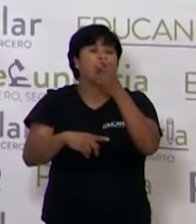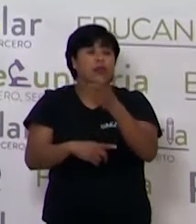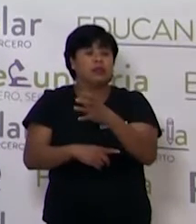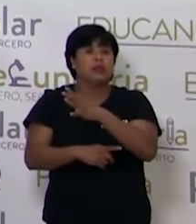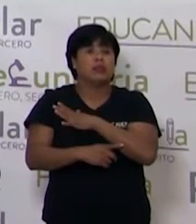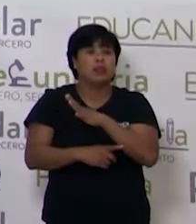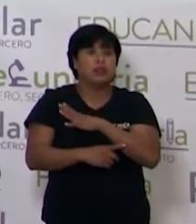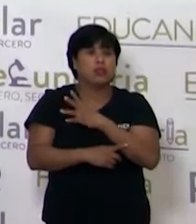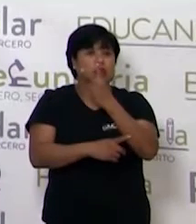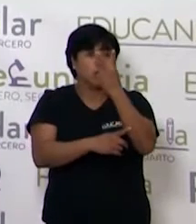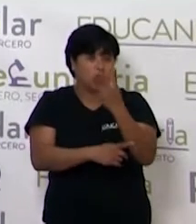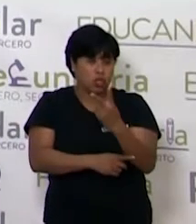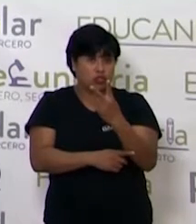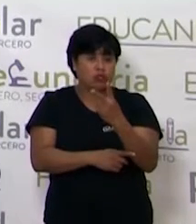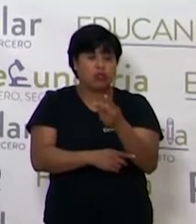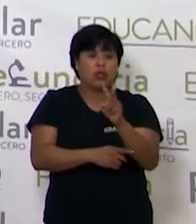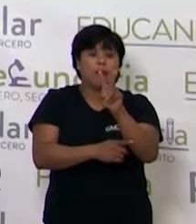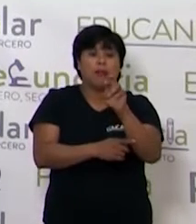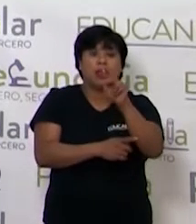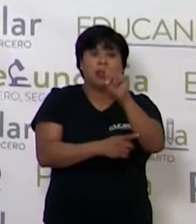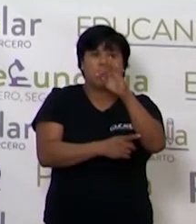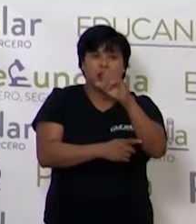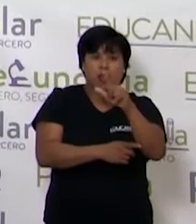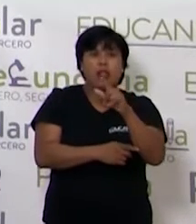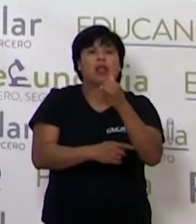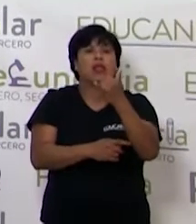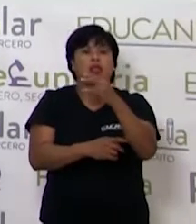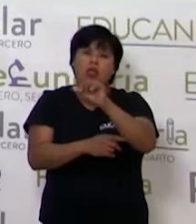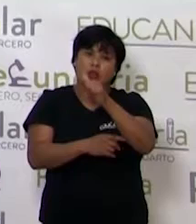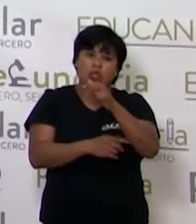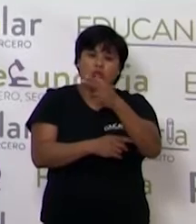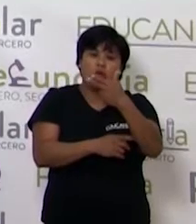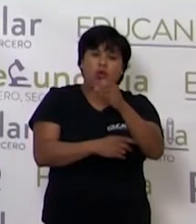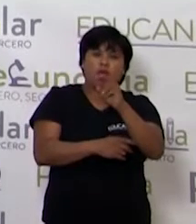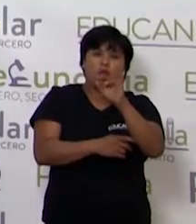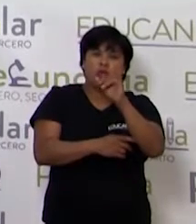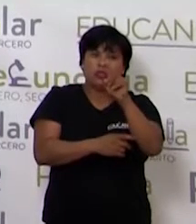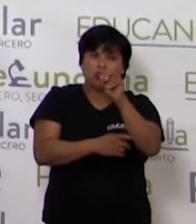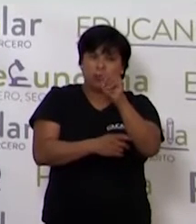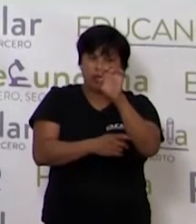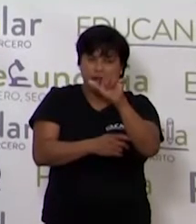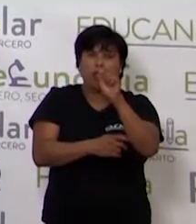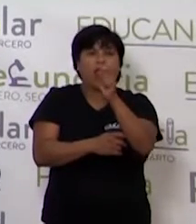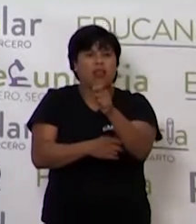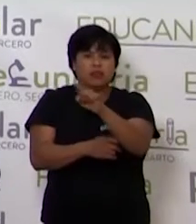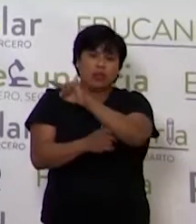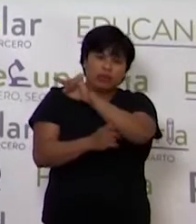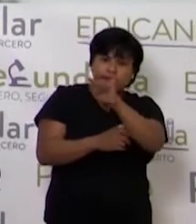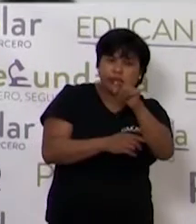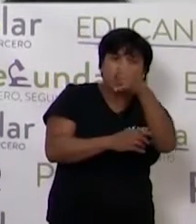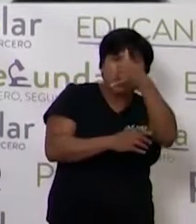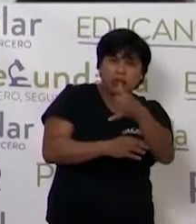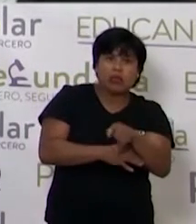tiene dos ejes, uno eje vertical y uno eje horizontal. El eje